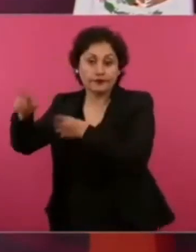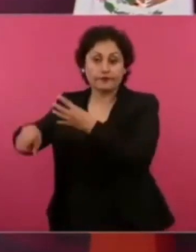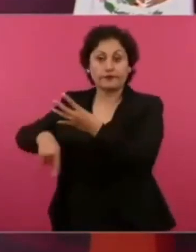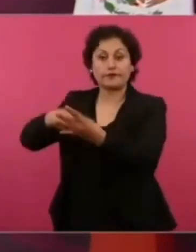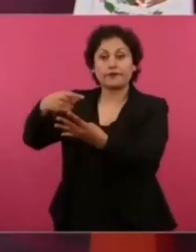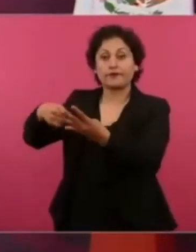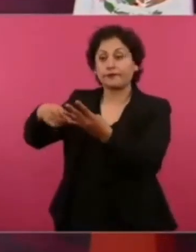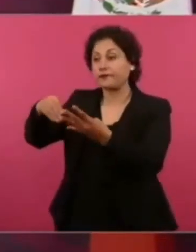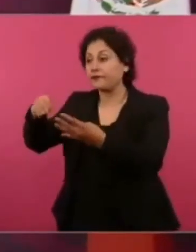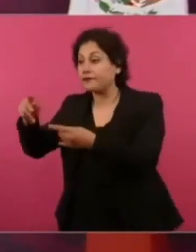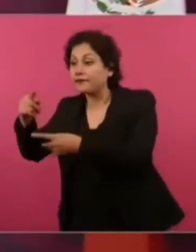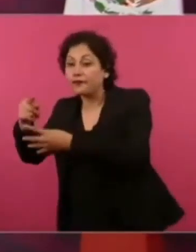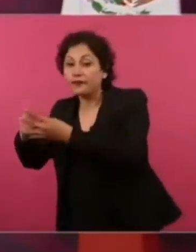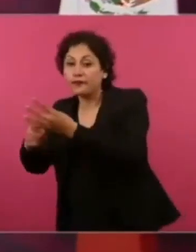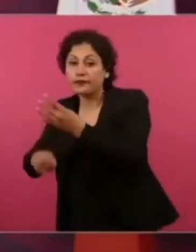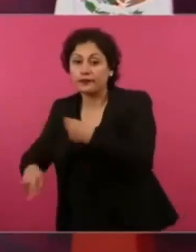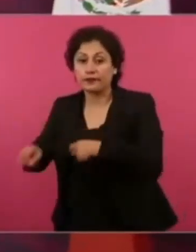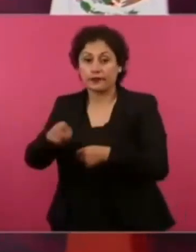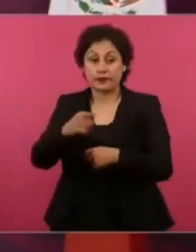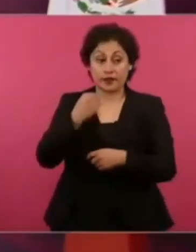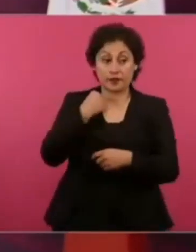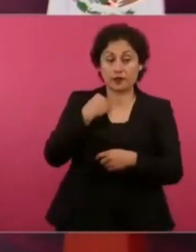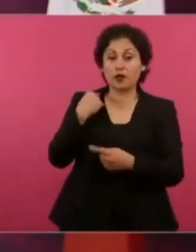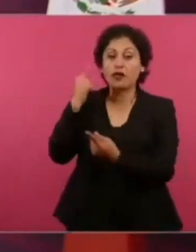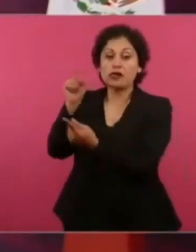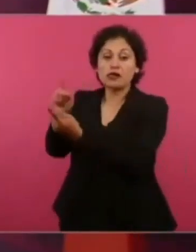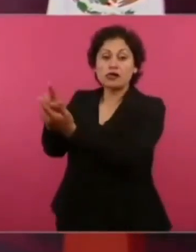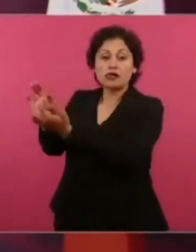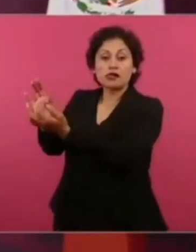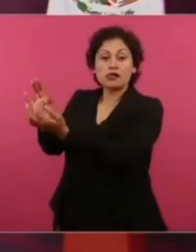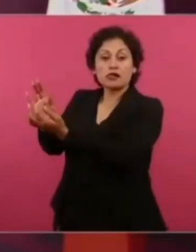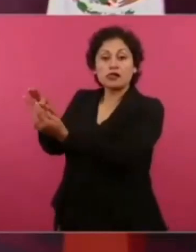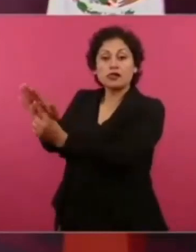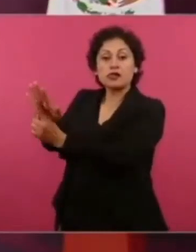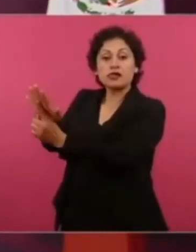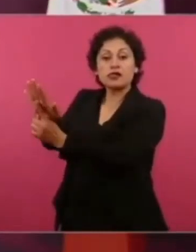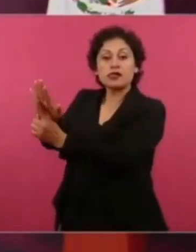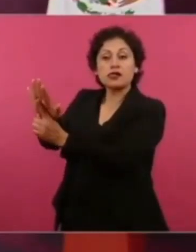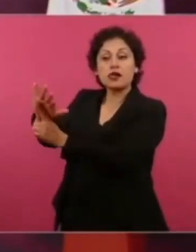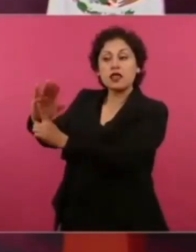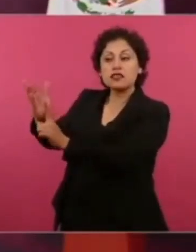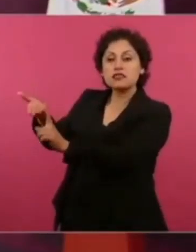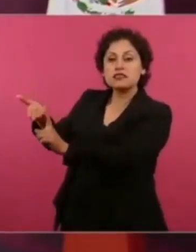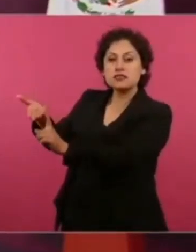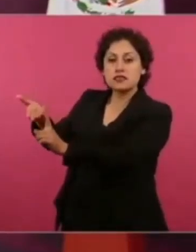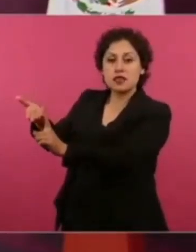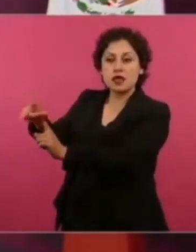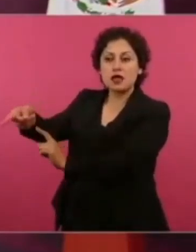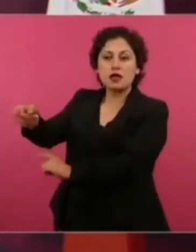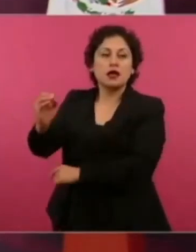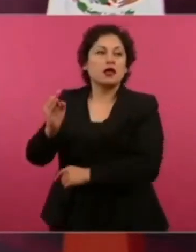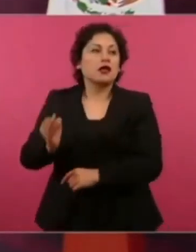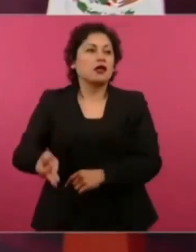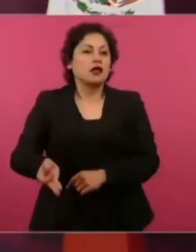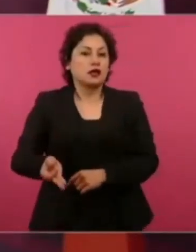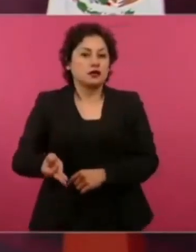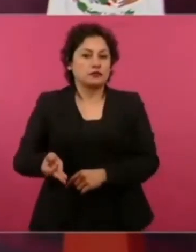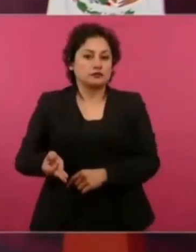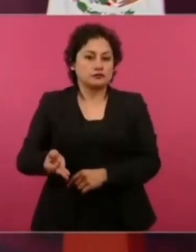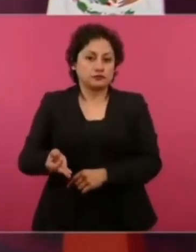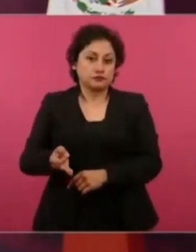los convencen, son muy buenos para persuadir y convencer.